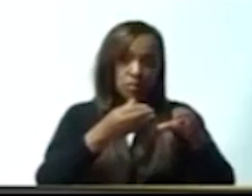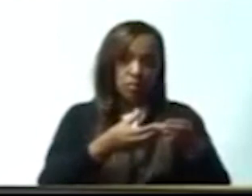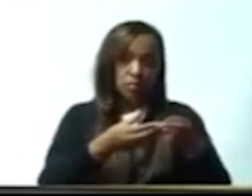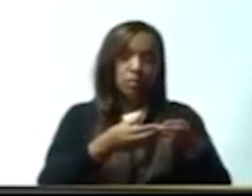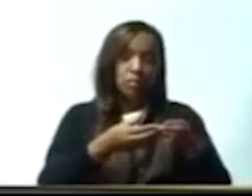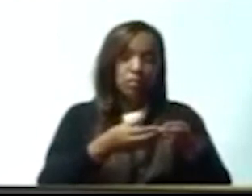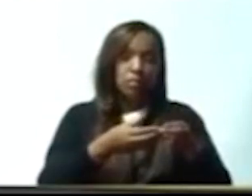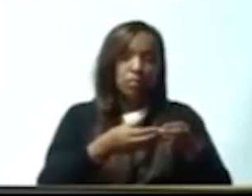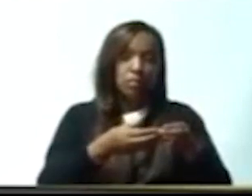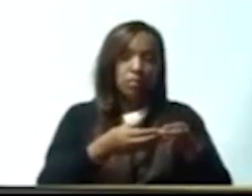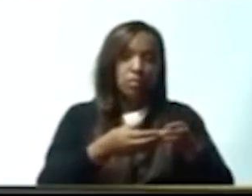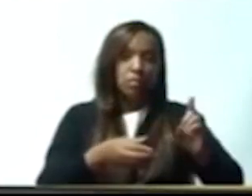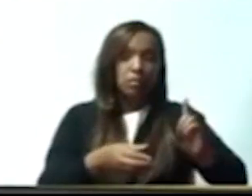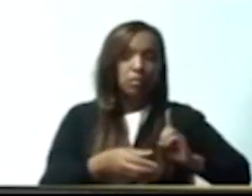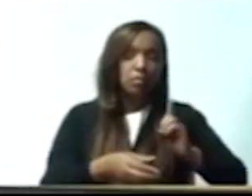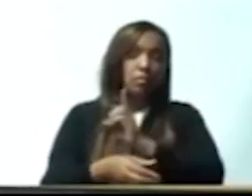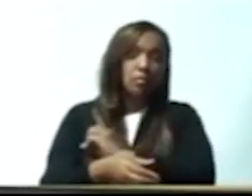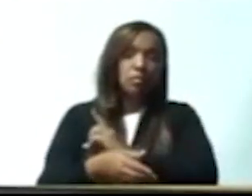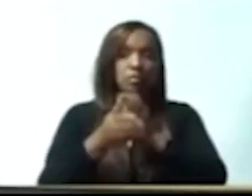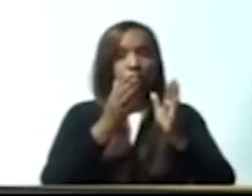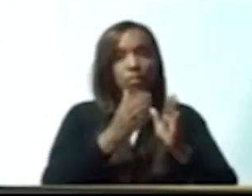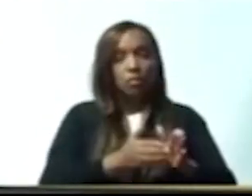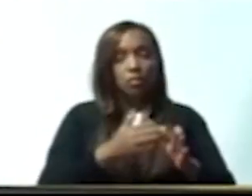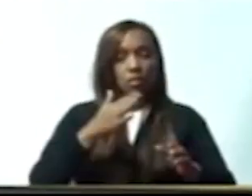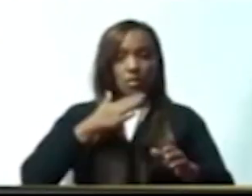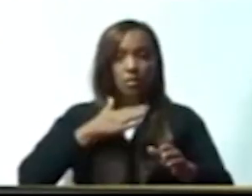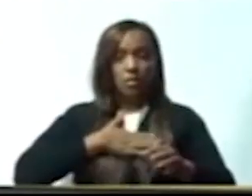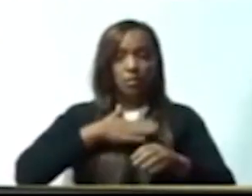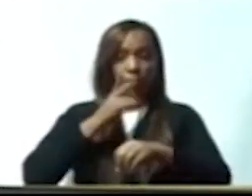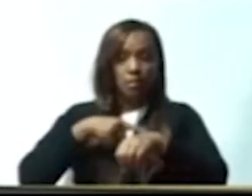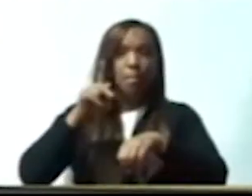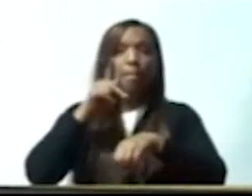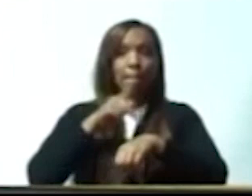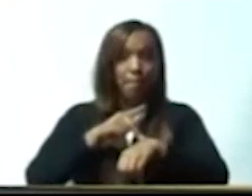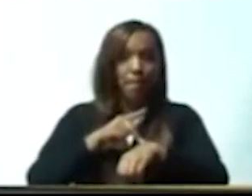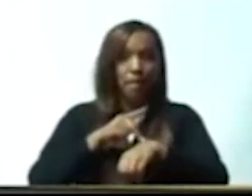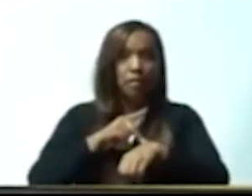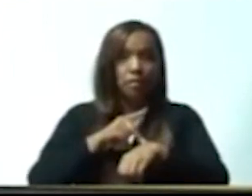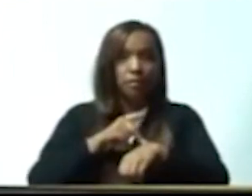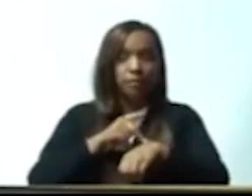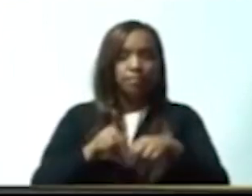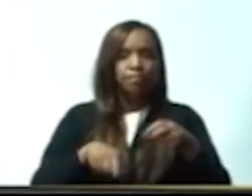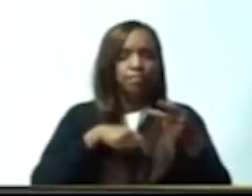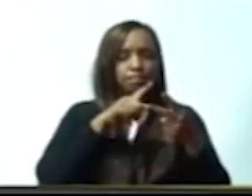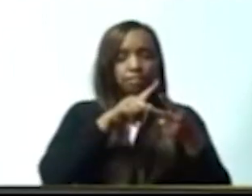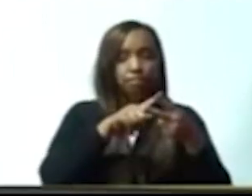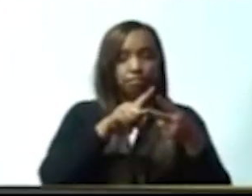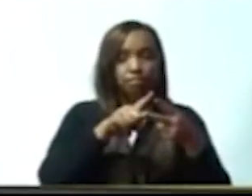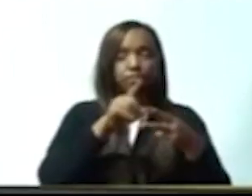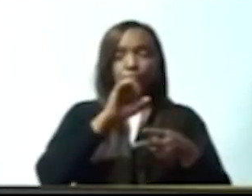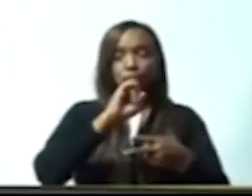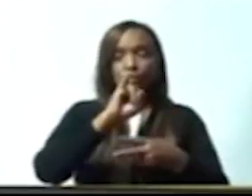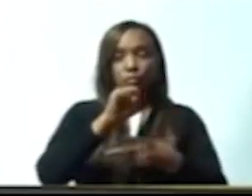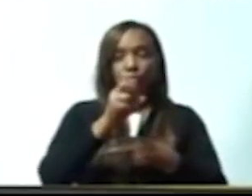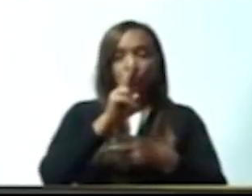Luis Báez, y al senador también, que aunque no pertenece a este hemiciclo, pero también le hacemos este llamado, y a